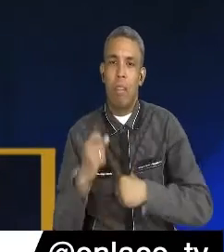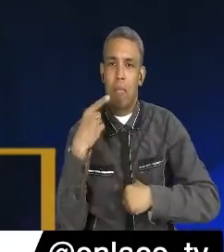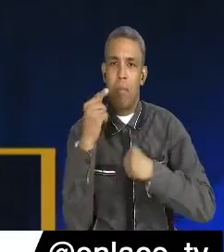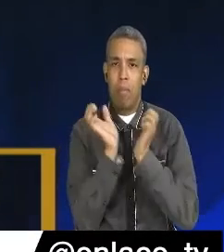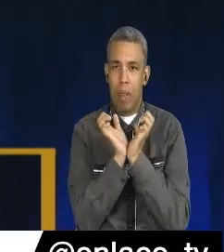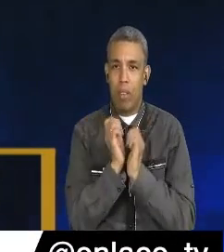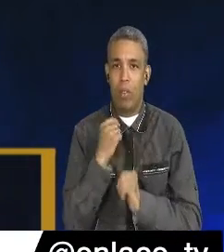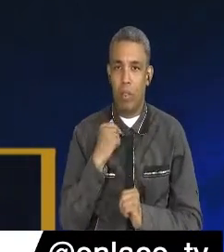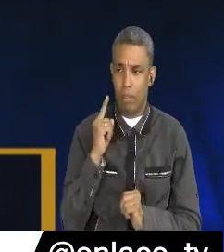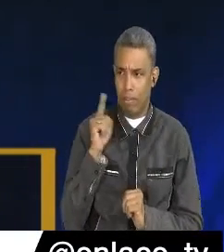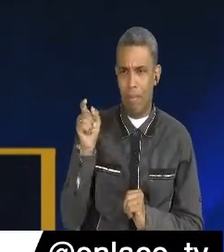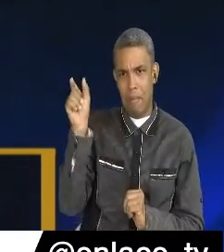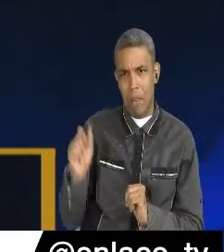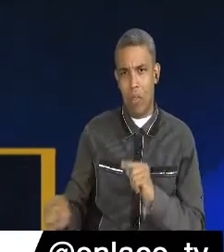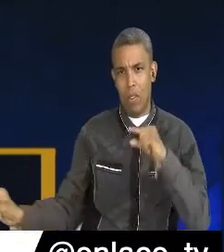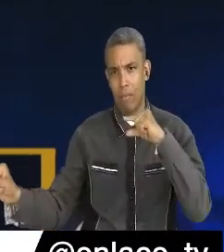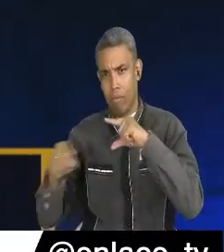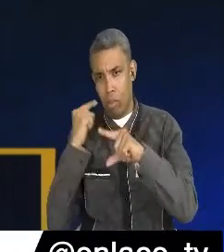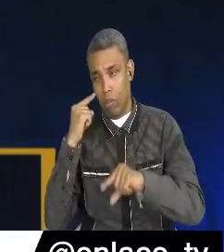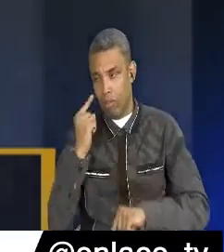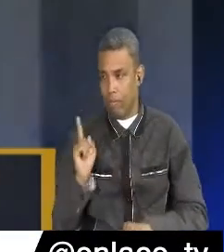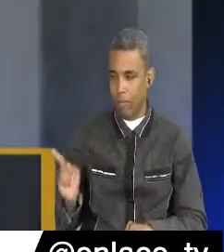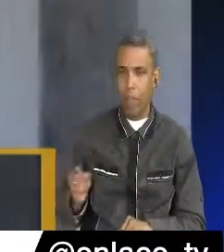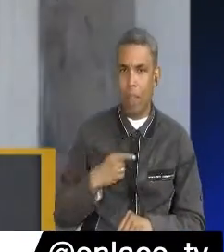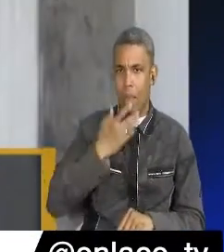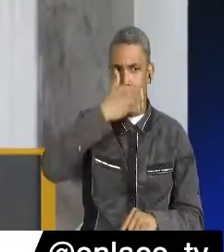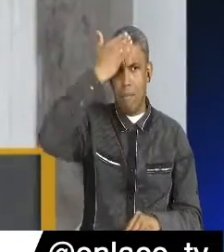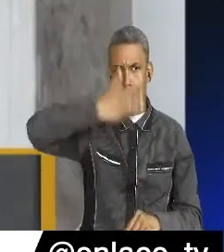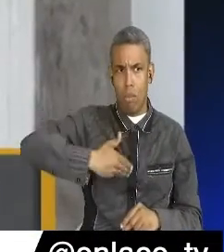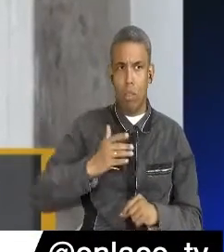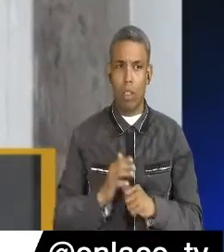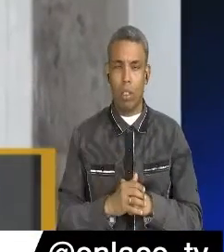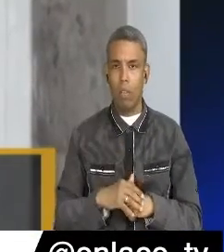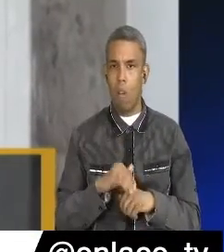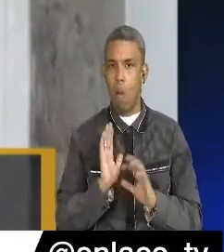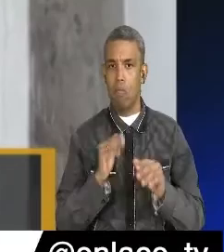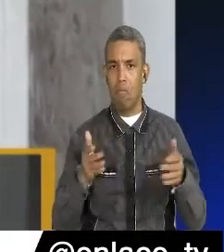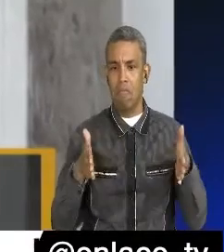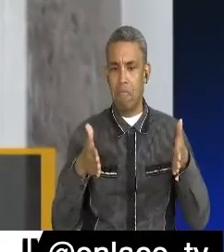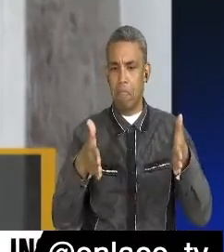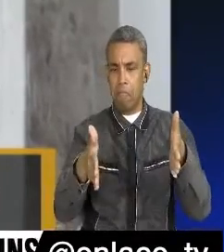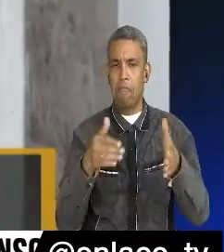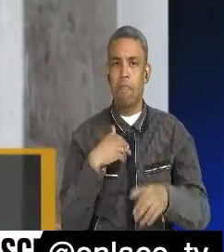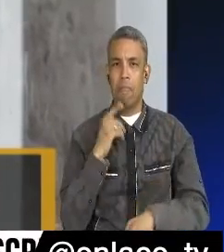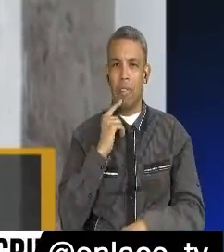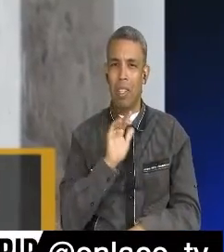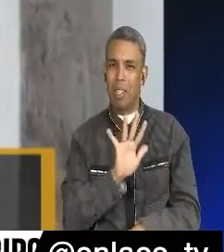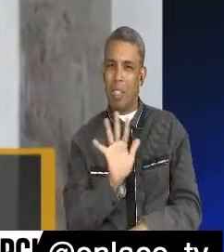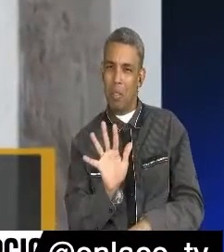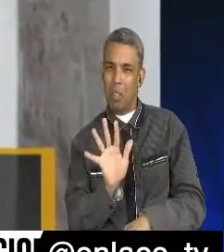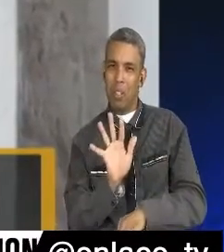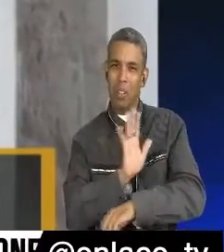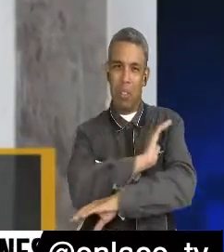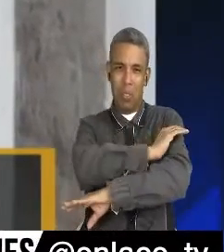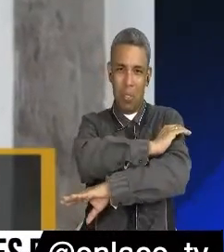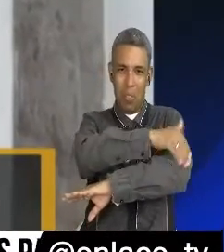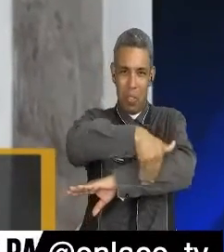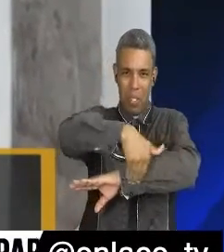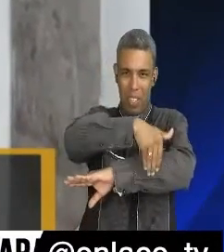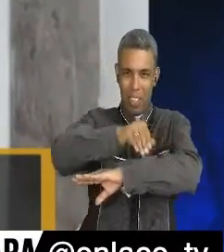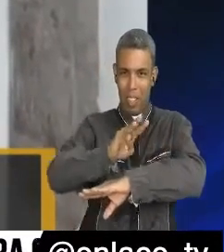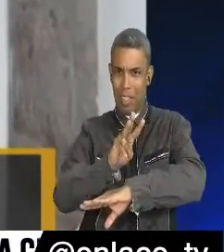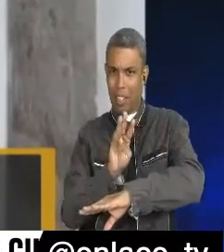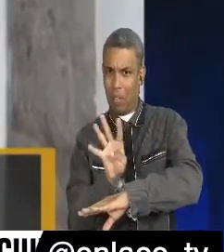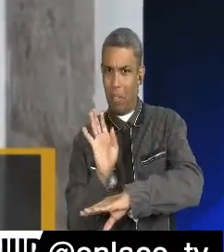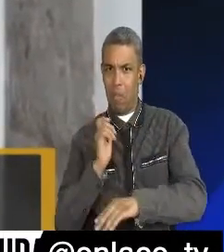su reportero ciudadano, quien denunció que esa buseta que ocupa literalmente toda la calle 55 con carrera 34 es parqueada ahí para